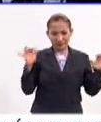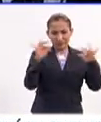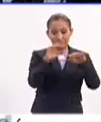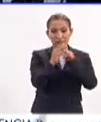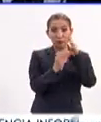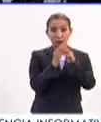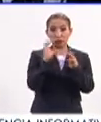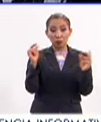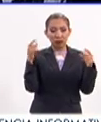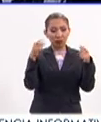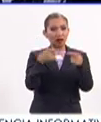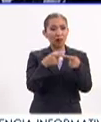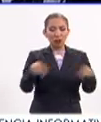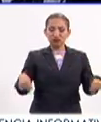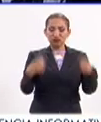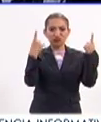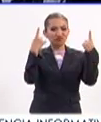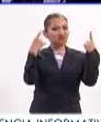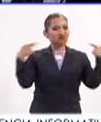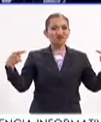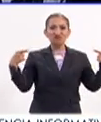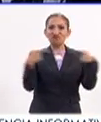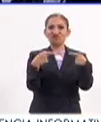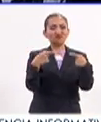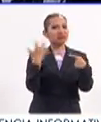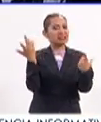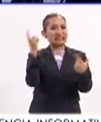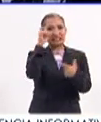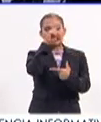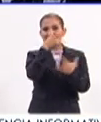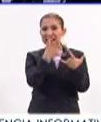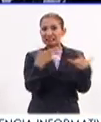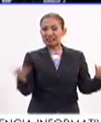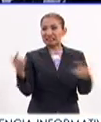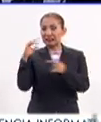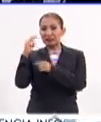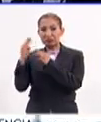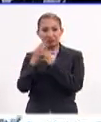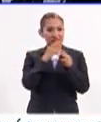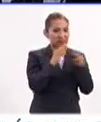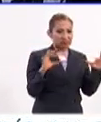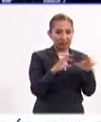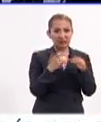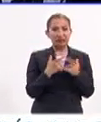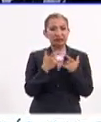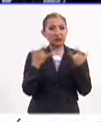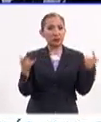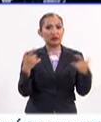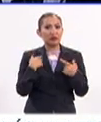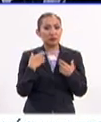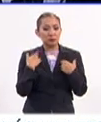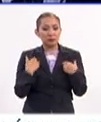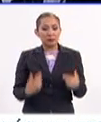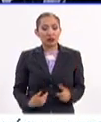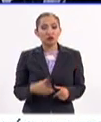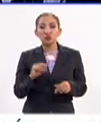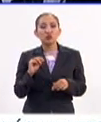dos mundos, que en realidad no fue encuentro, fue un choque cultural sin precedentes en la historia de la humanidad, porque no